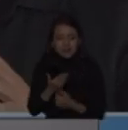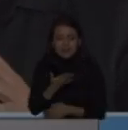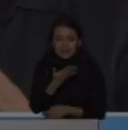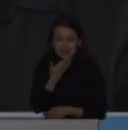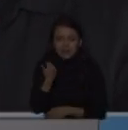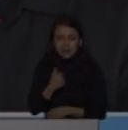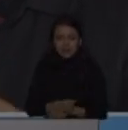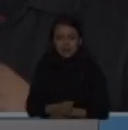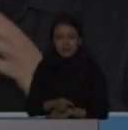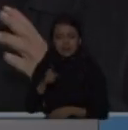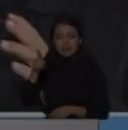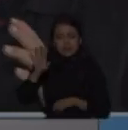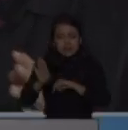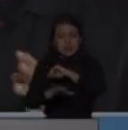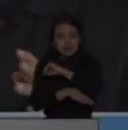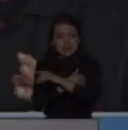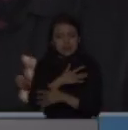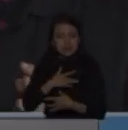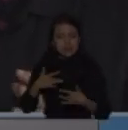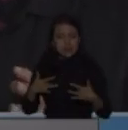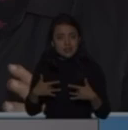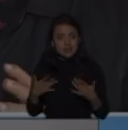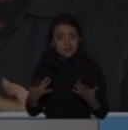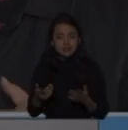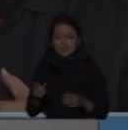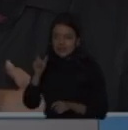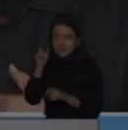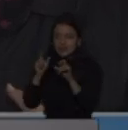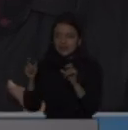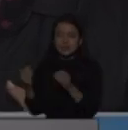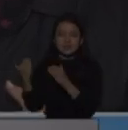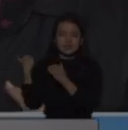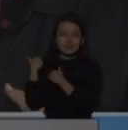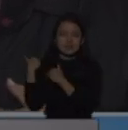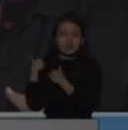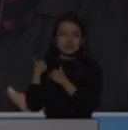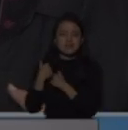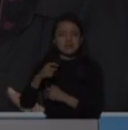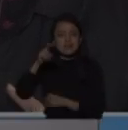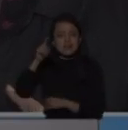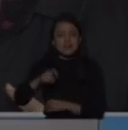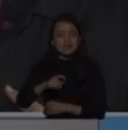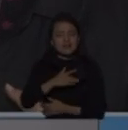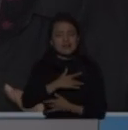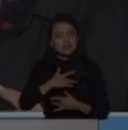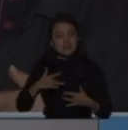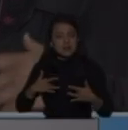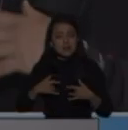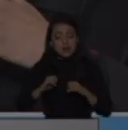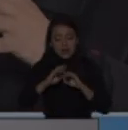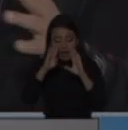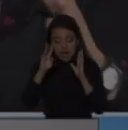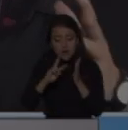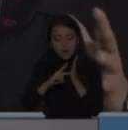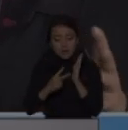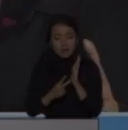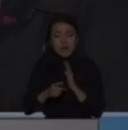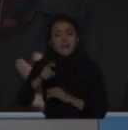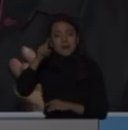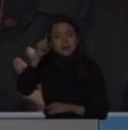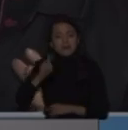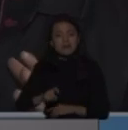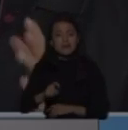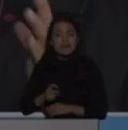al Ministerio de Salud y a todos los que están encargados de esta reforma, ciertamente la salud necesita una reforma, pero